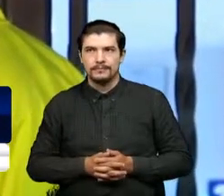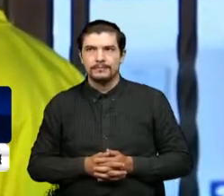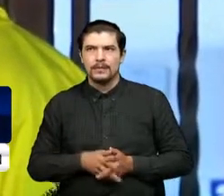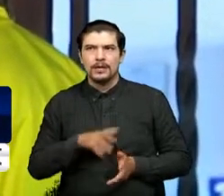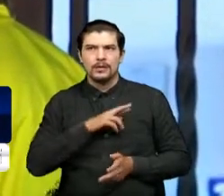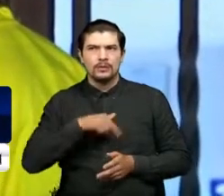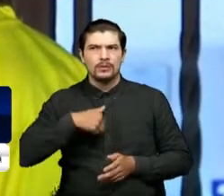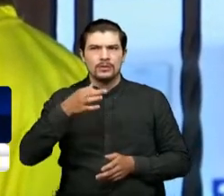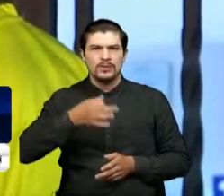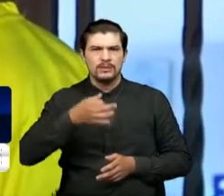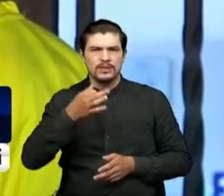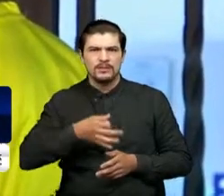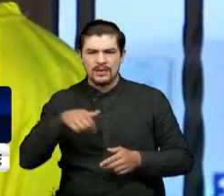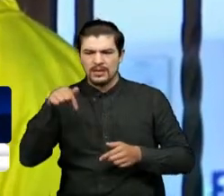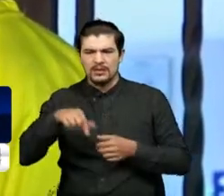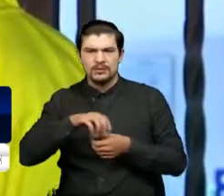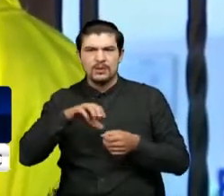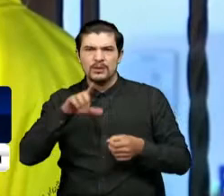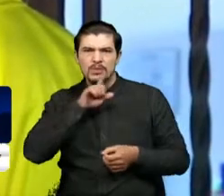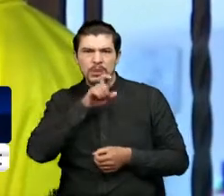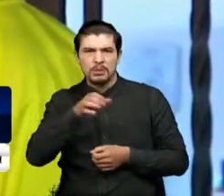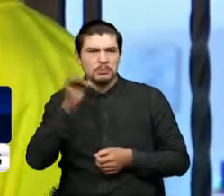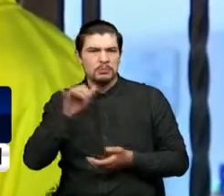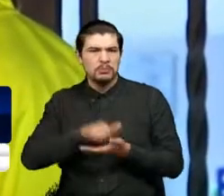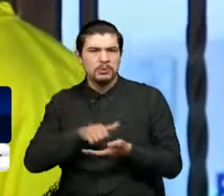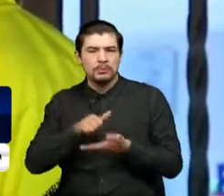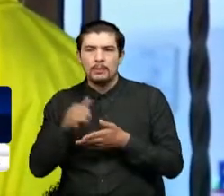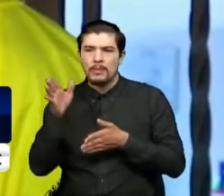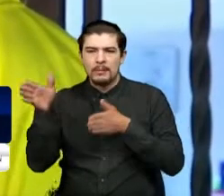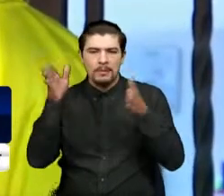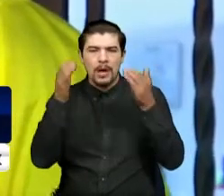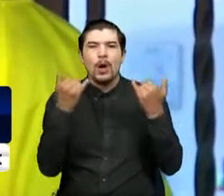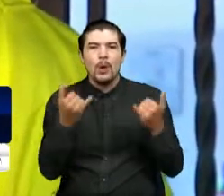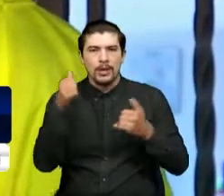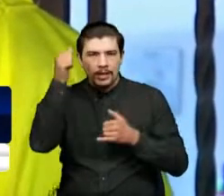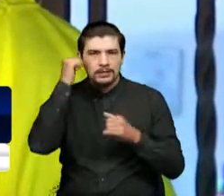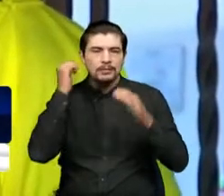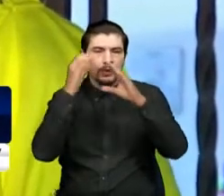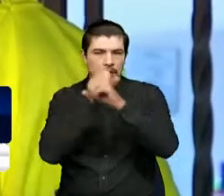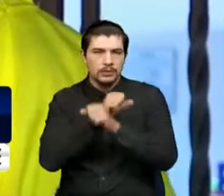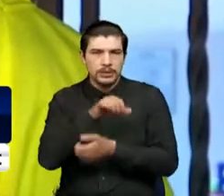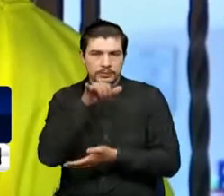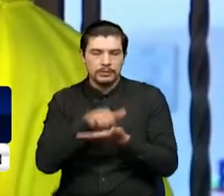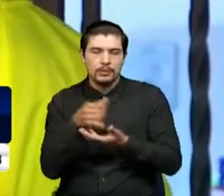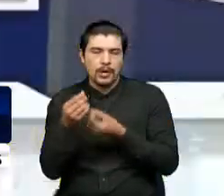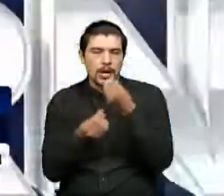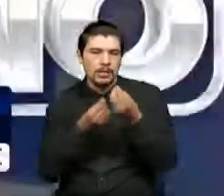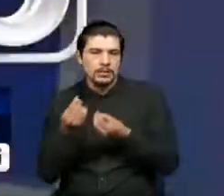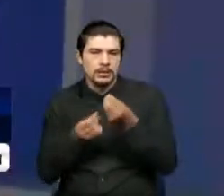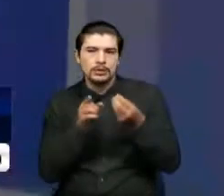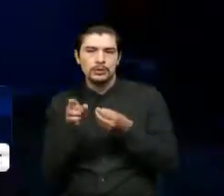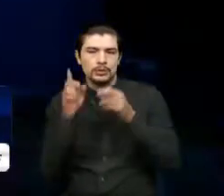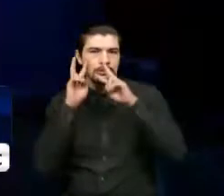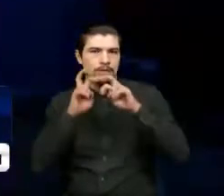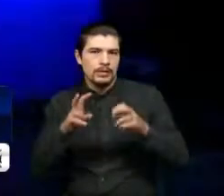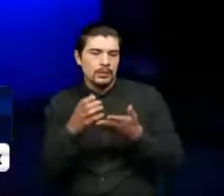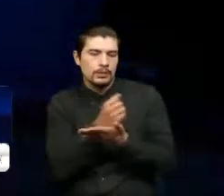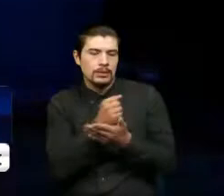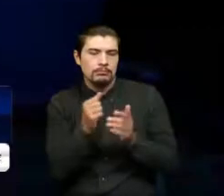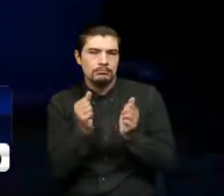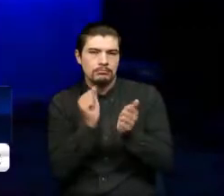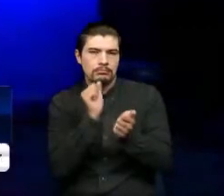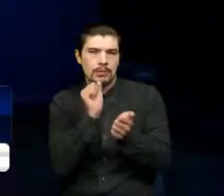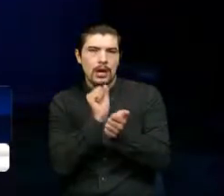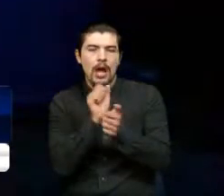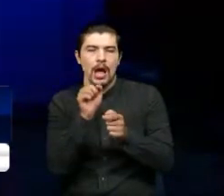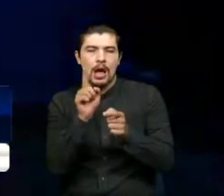y esta noche traemos 60 personas conducidas acá para hacer el registro una noche estos operativos